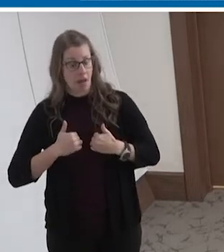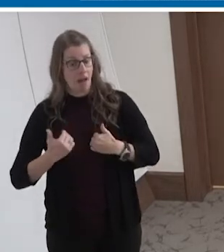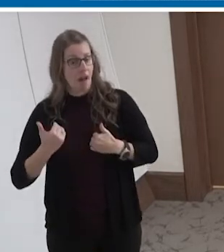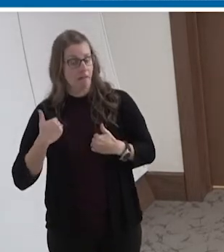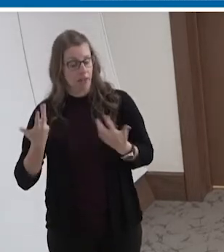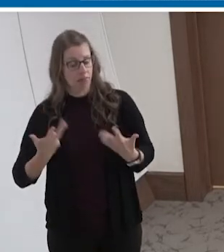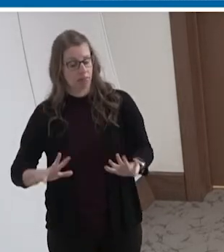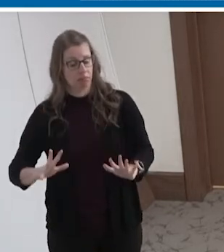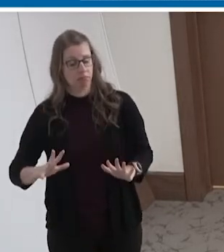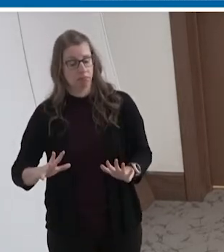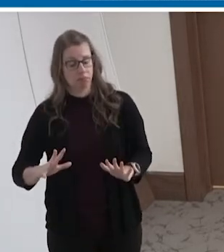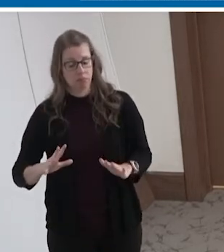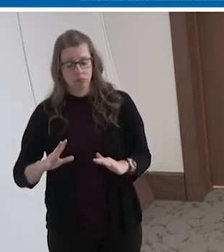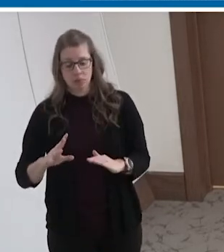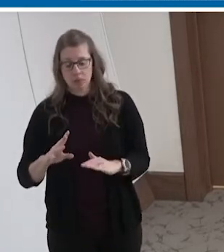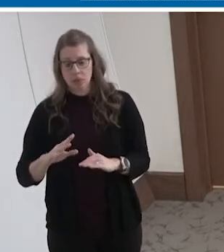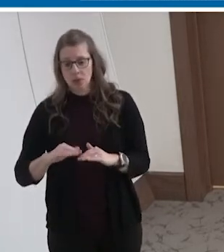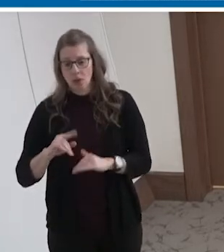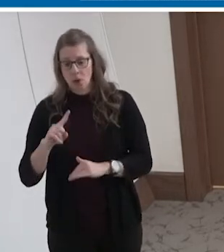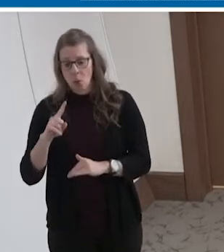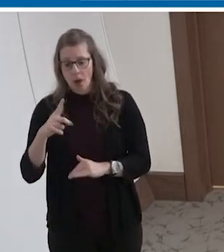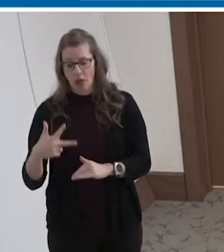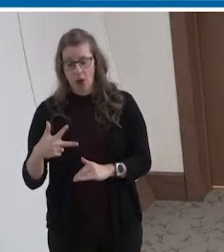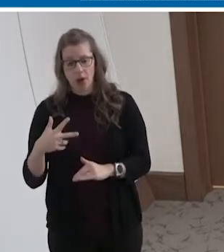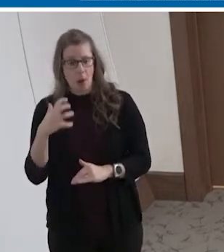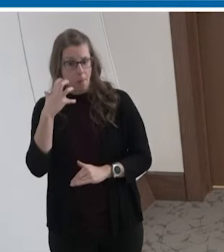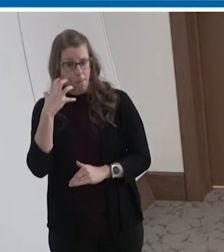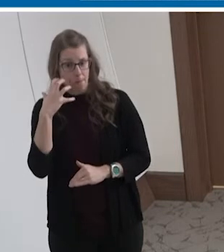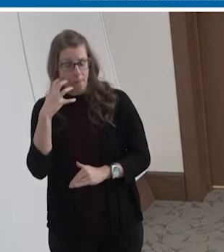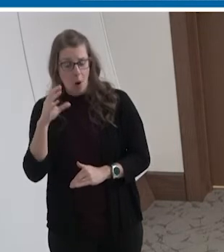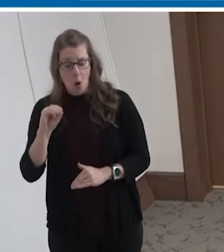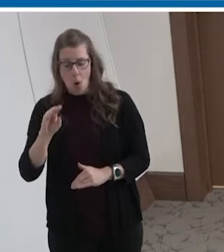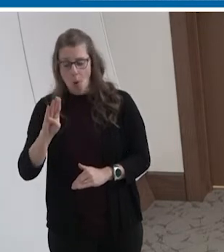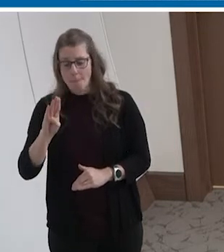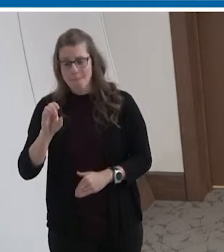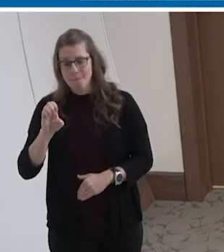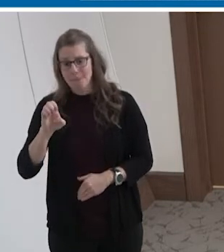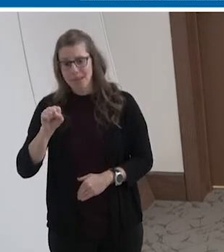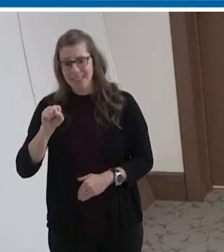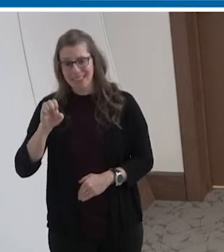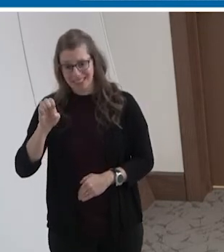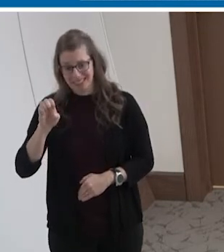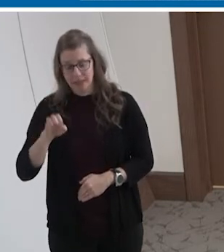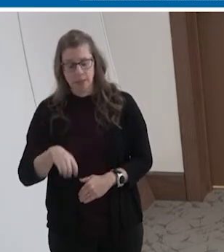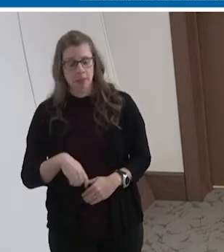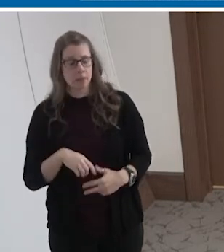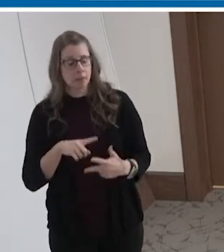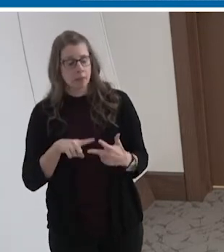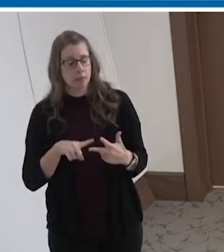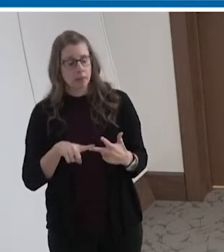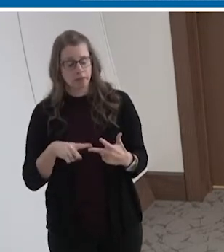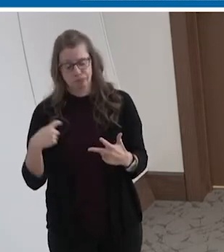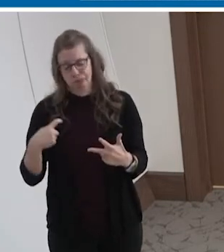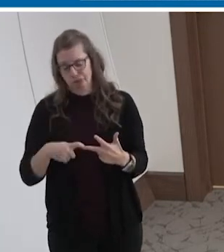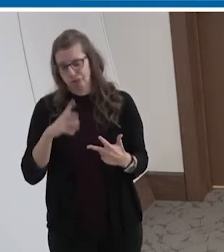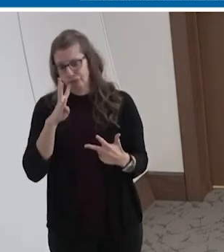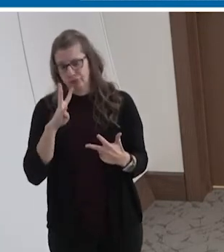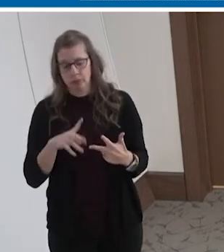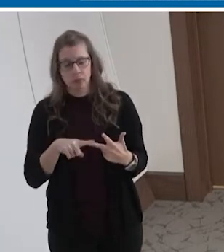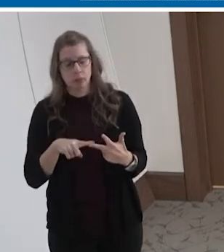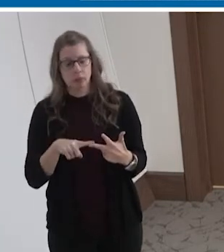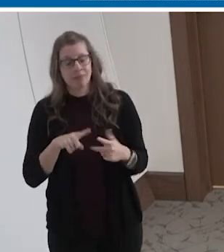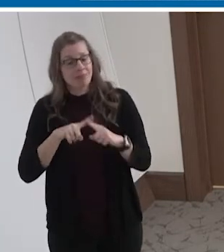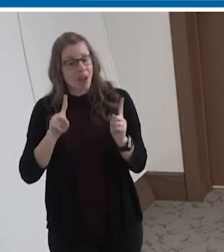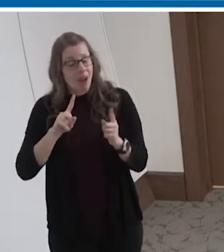tienen asma. Over a third were obese. Por lo menos más de un tercero estaban obesos.